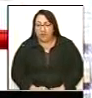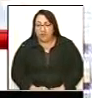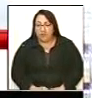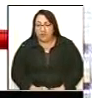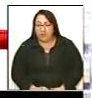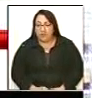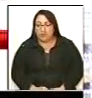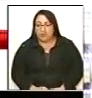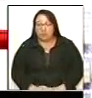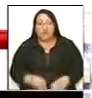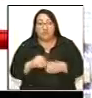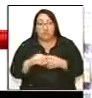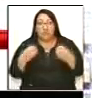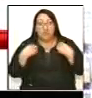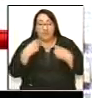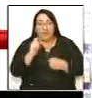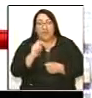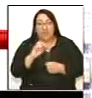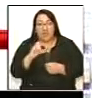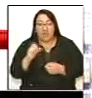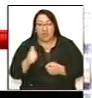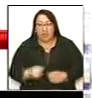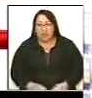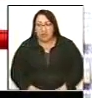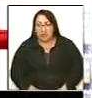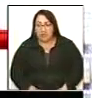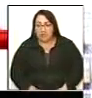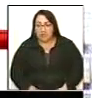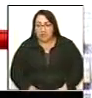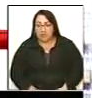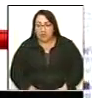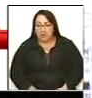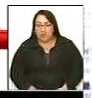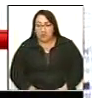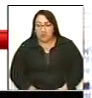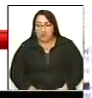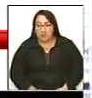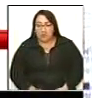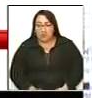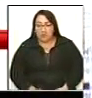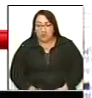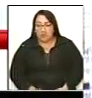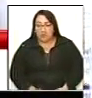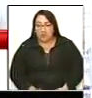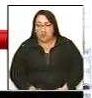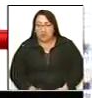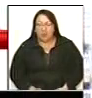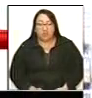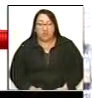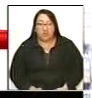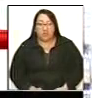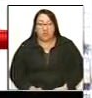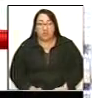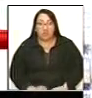en la oficina técnica no está la Defensoría del Pueblo.